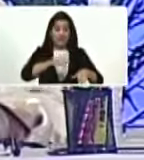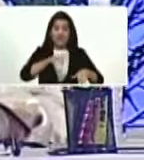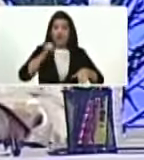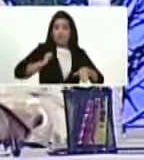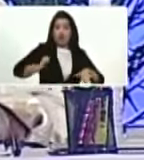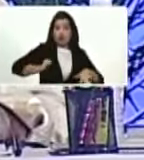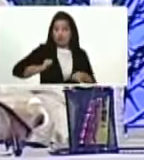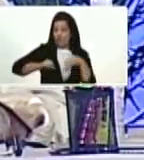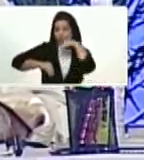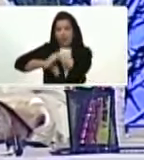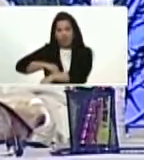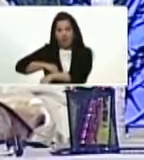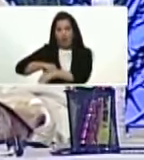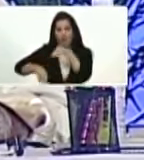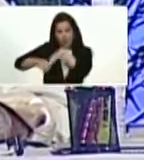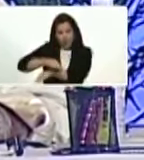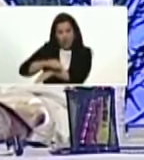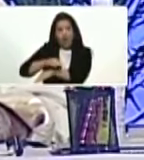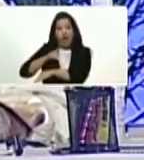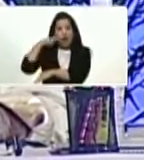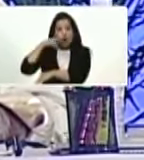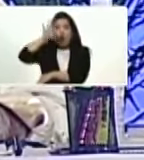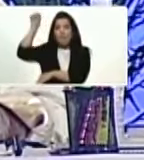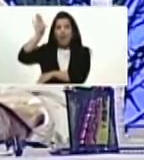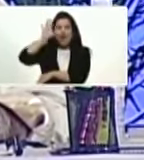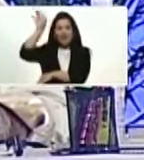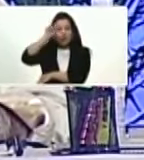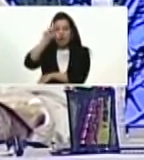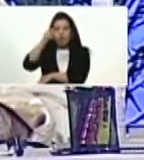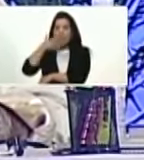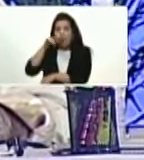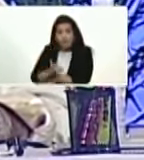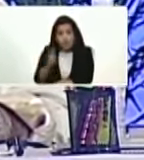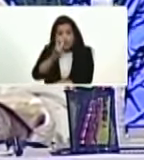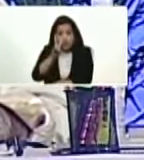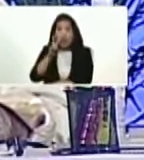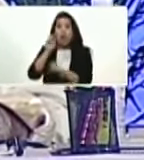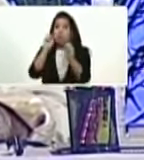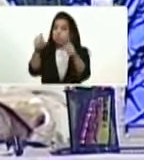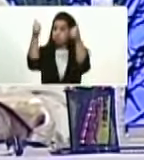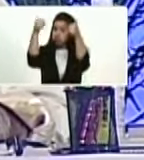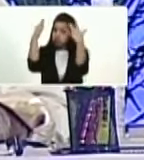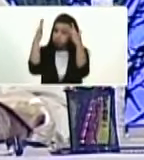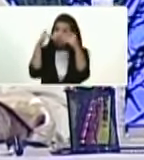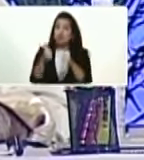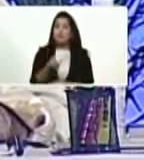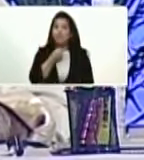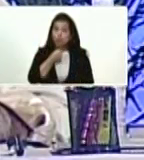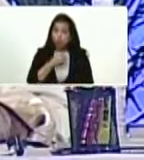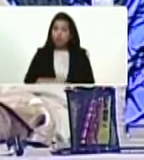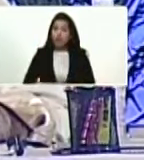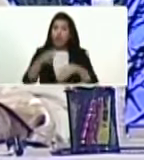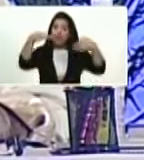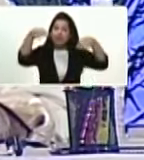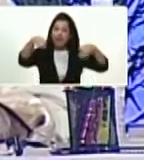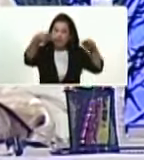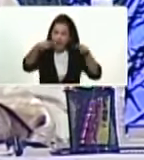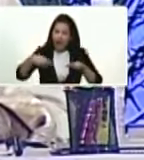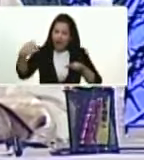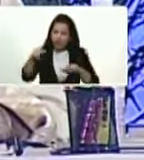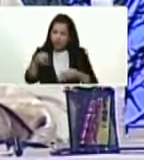pues. Tenemos la materia prima. Bueno, hagamos el plan. Y esas propuestas que ustedes han